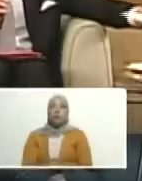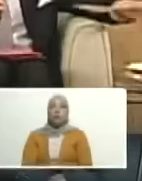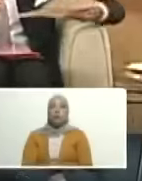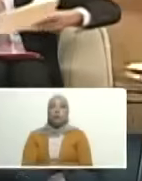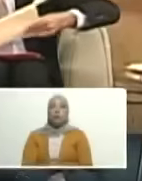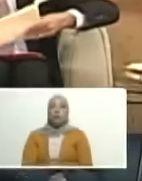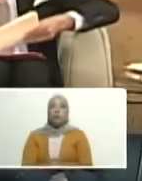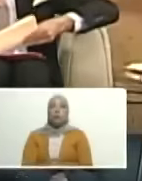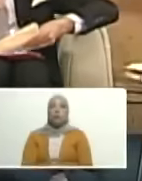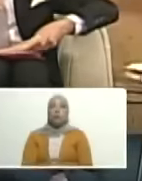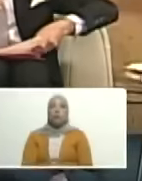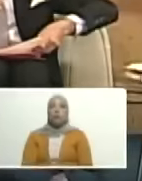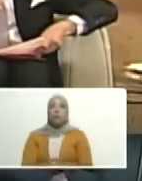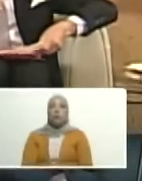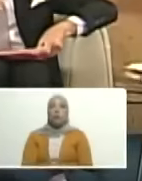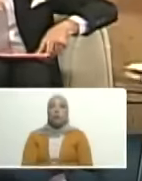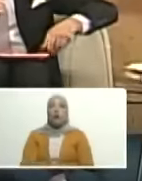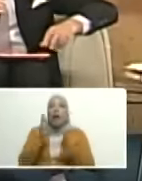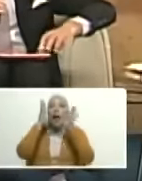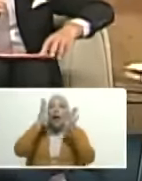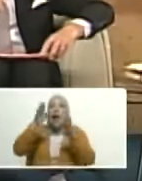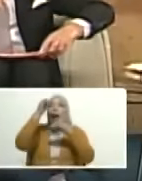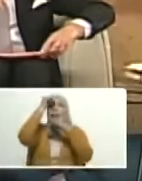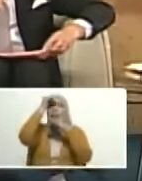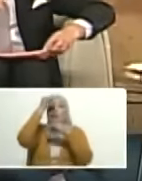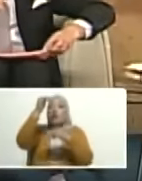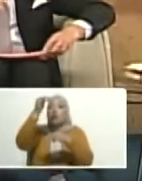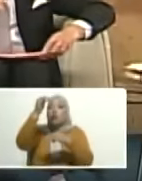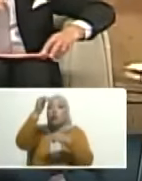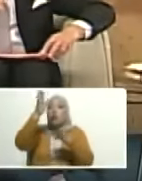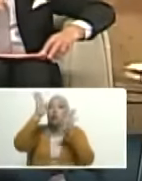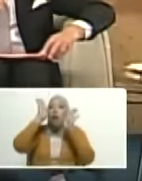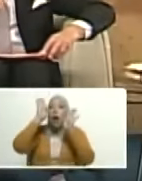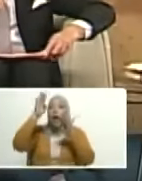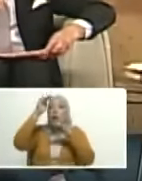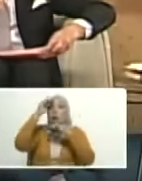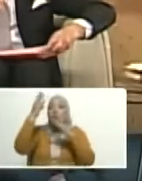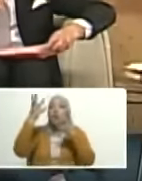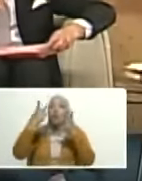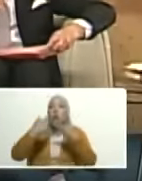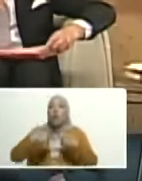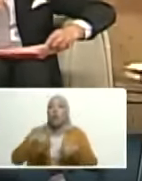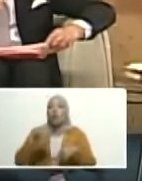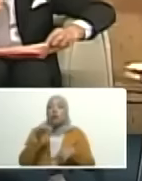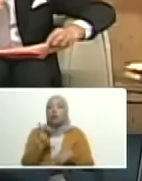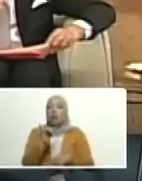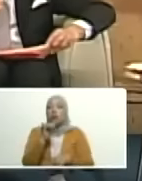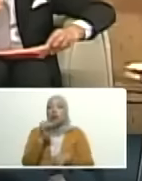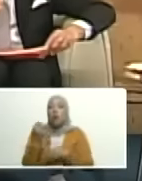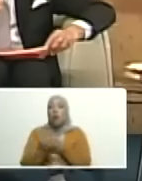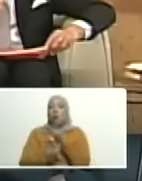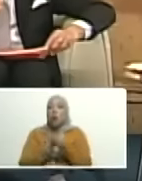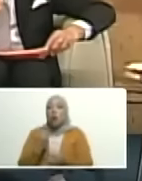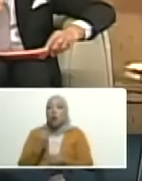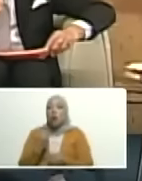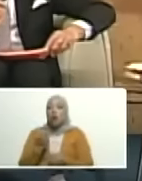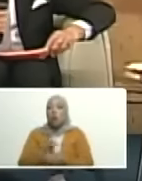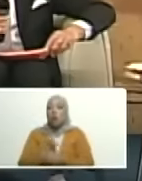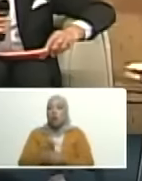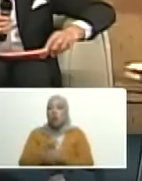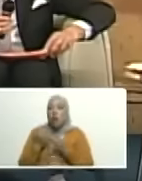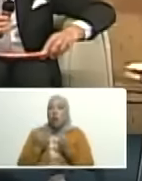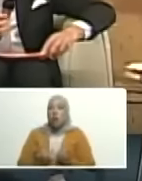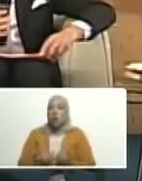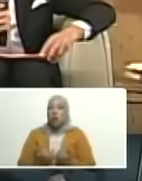Presidente. Hay noticia. Atención, hay noticias, me dicen. Porque me están viendo con unas caras que está sucediendo algo en pleno